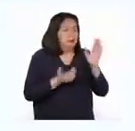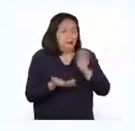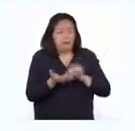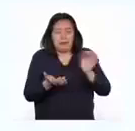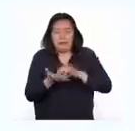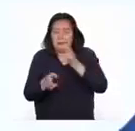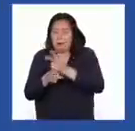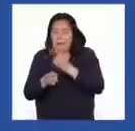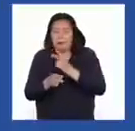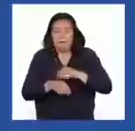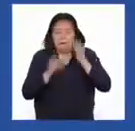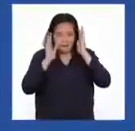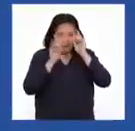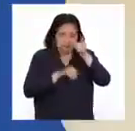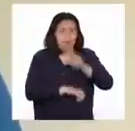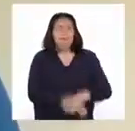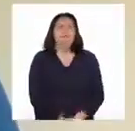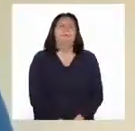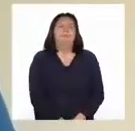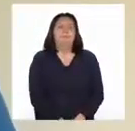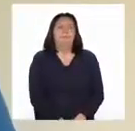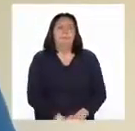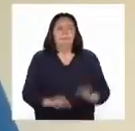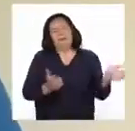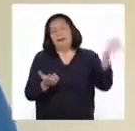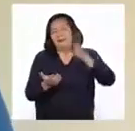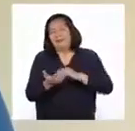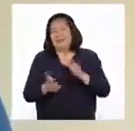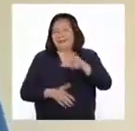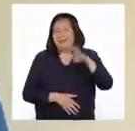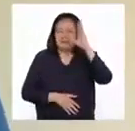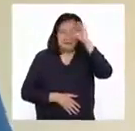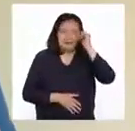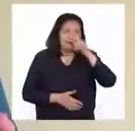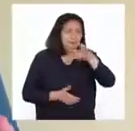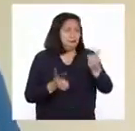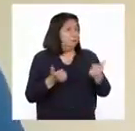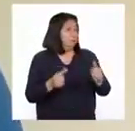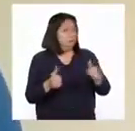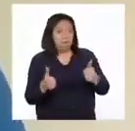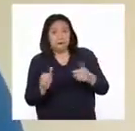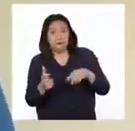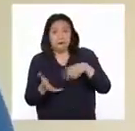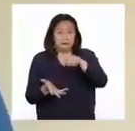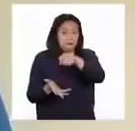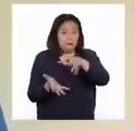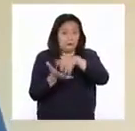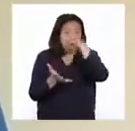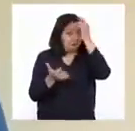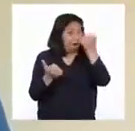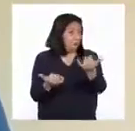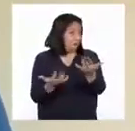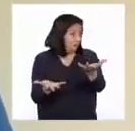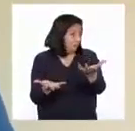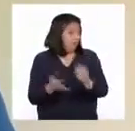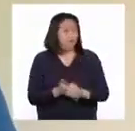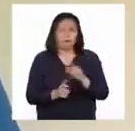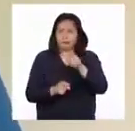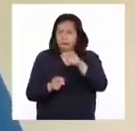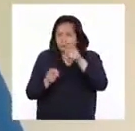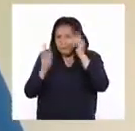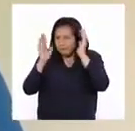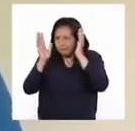medidas? Vamos a escuchar. Hola de nuevo, chicos y chicas. ¿Qué tal todo lo que están aprendiendo hoy?